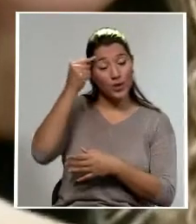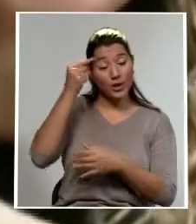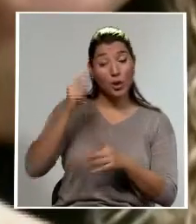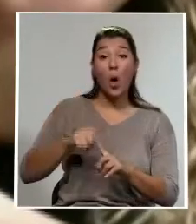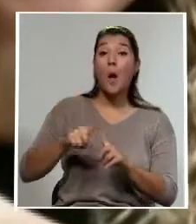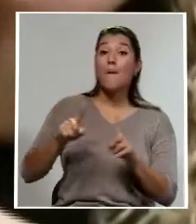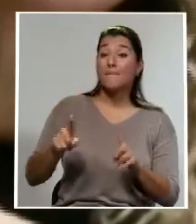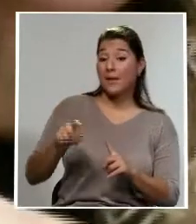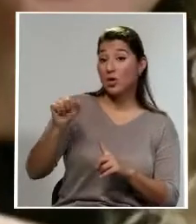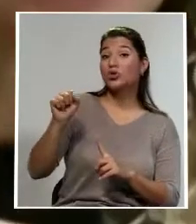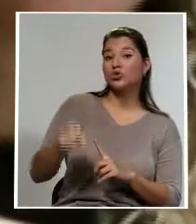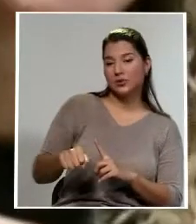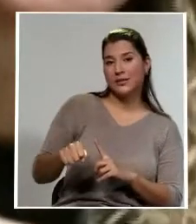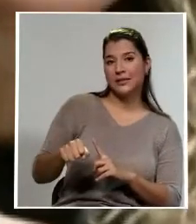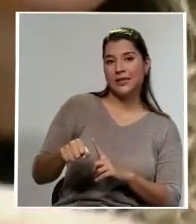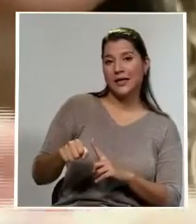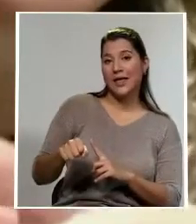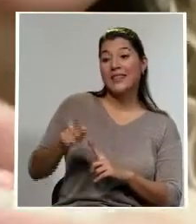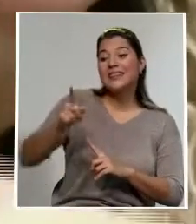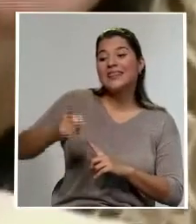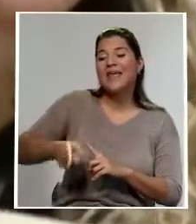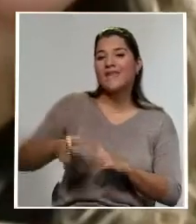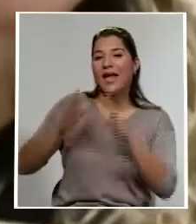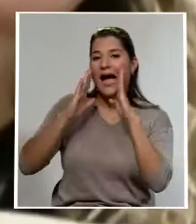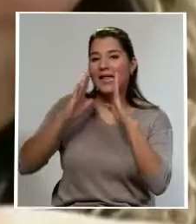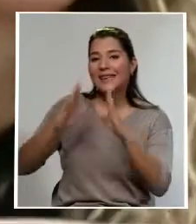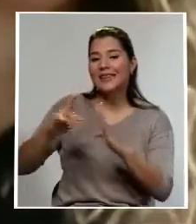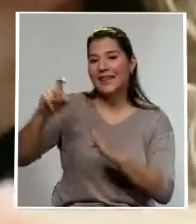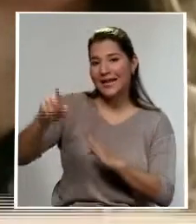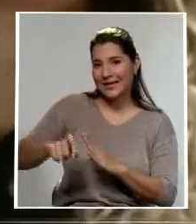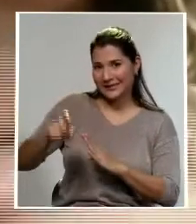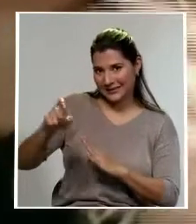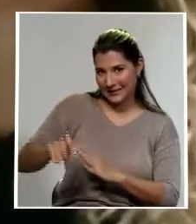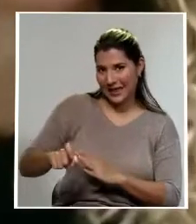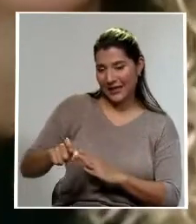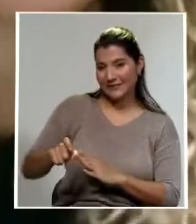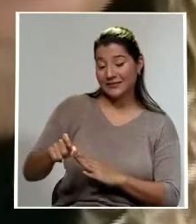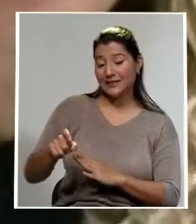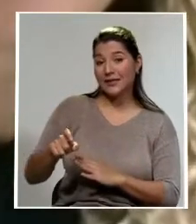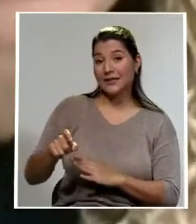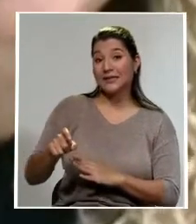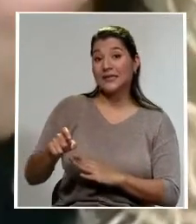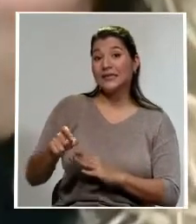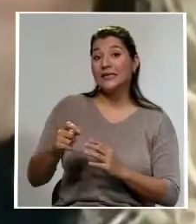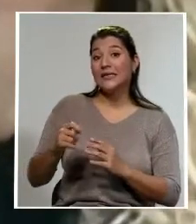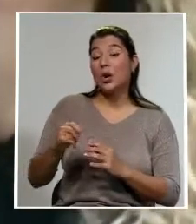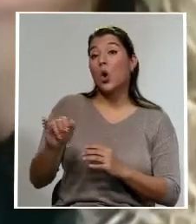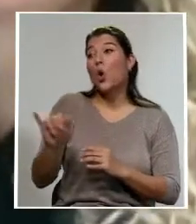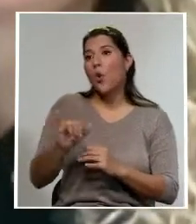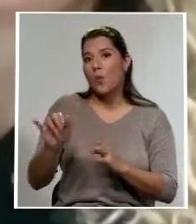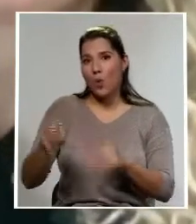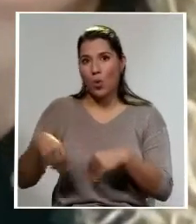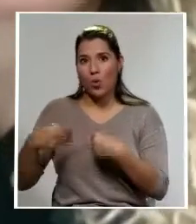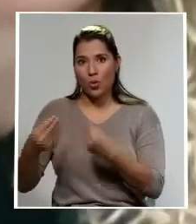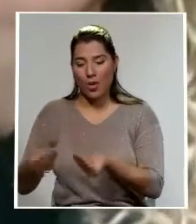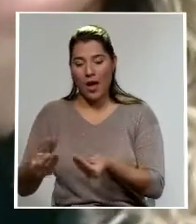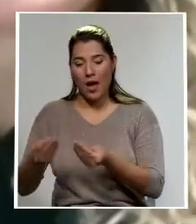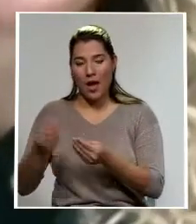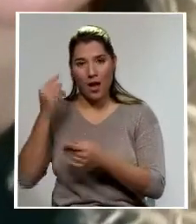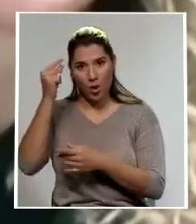cubriendo las necesidades que el Estado daría sin tener que invertir propiamente. Entonces vemos como cooperativas